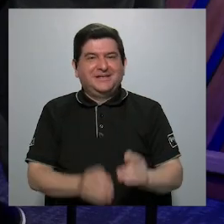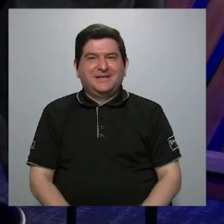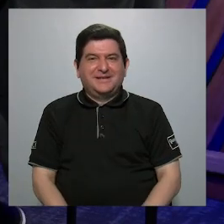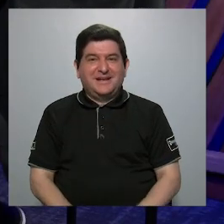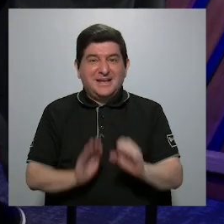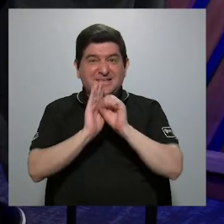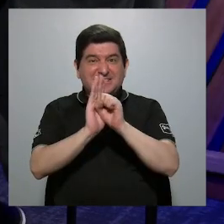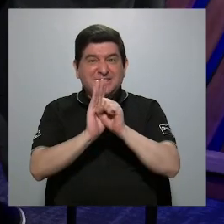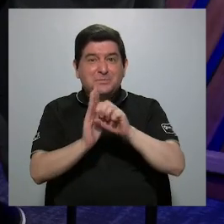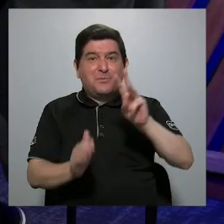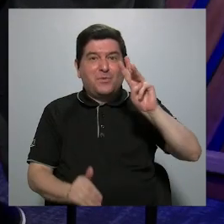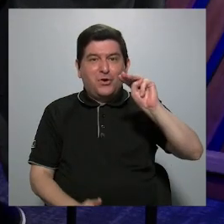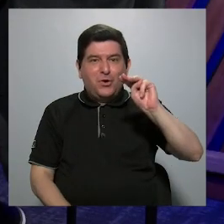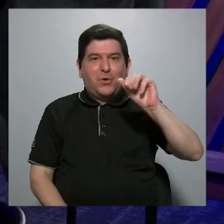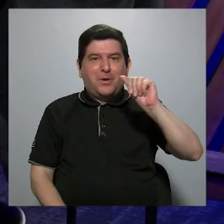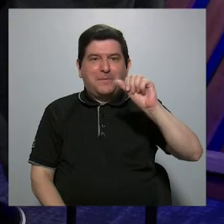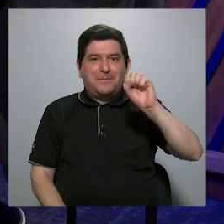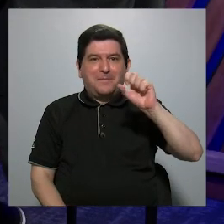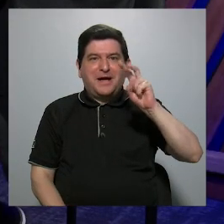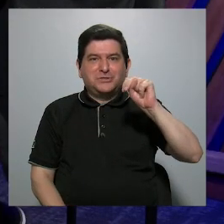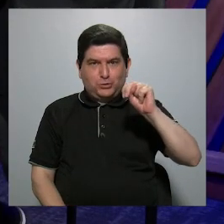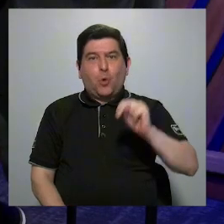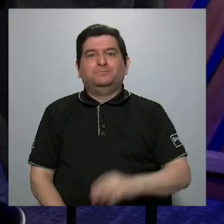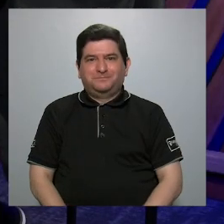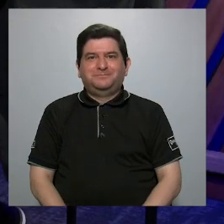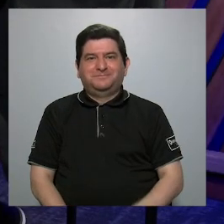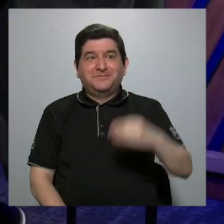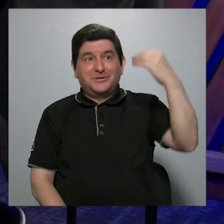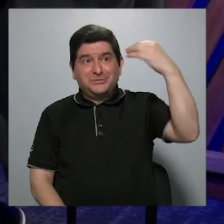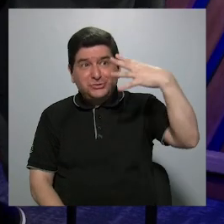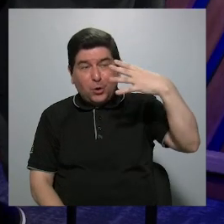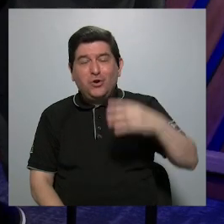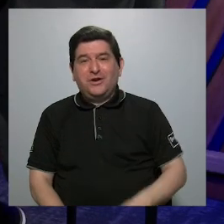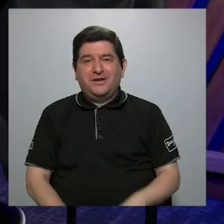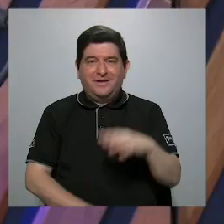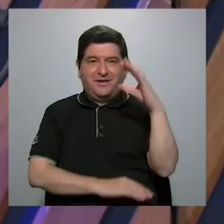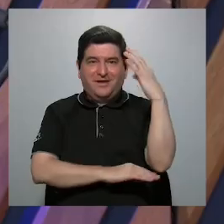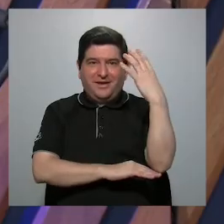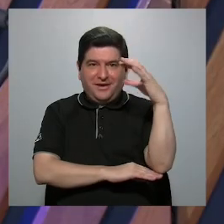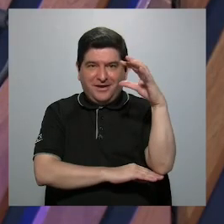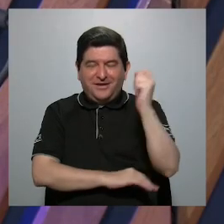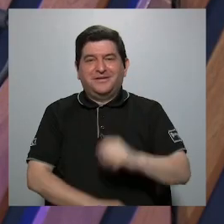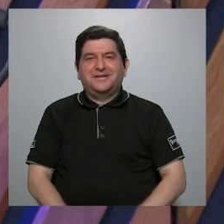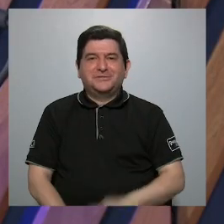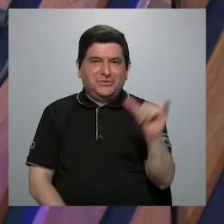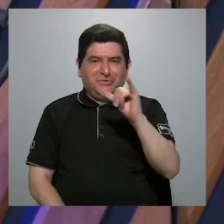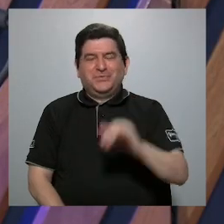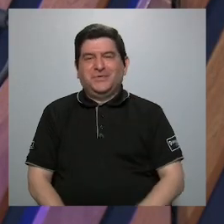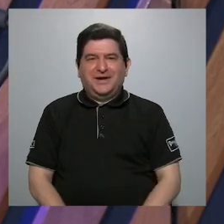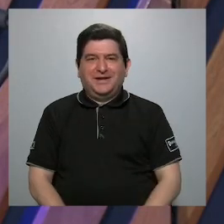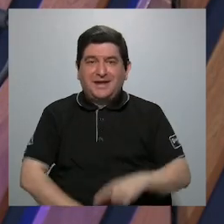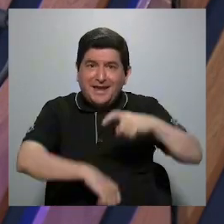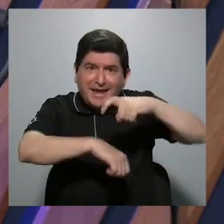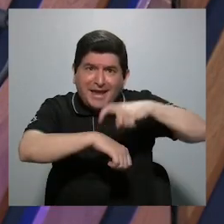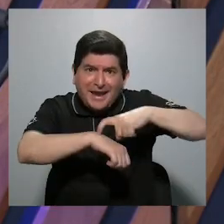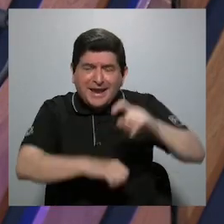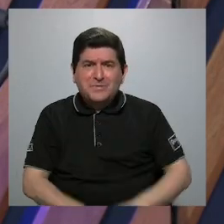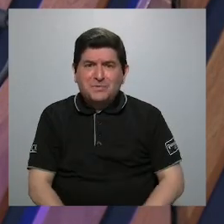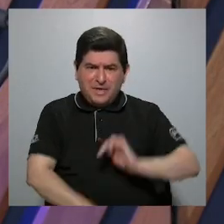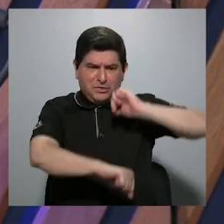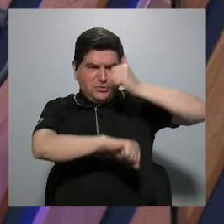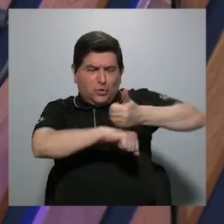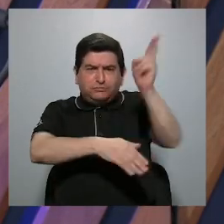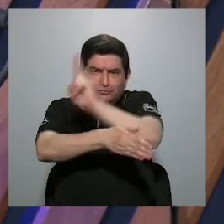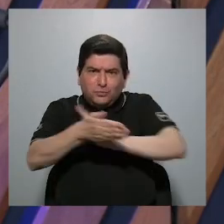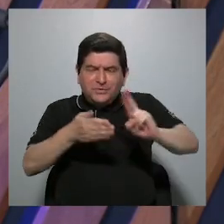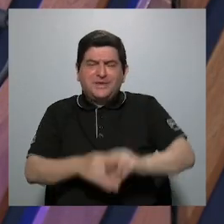usted, son símbolos masones, tanto el sol como el girasol. Y aunque en el momento de creación